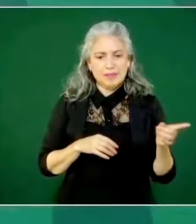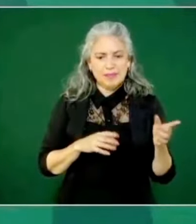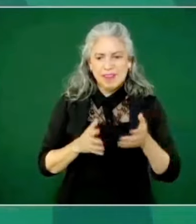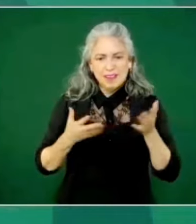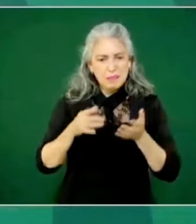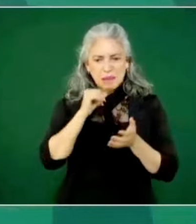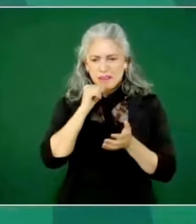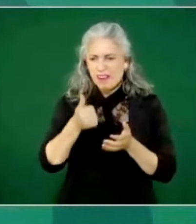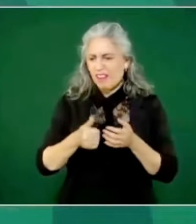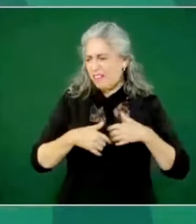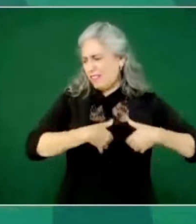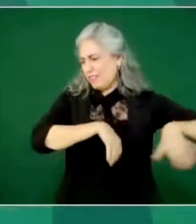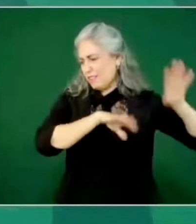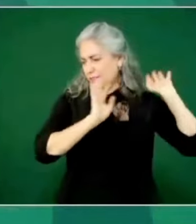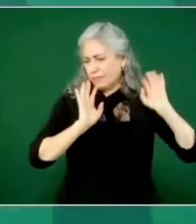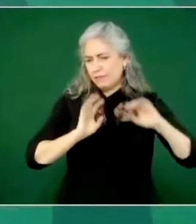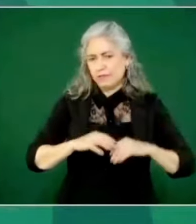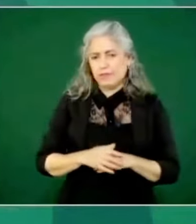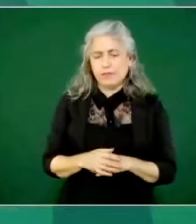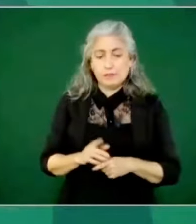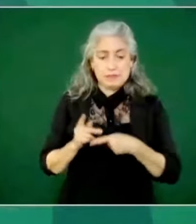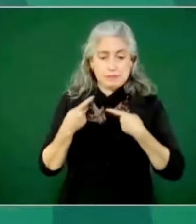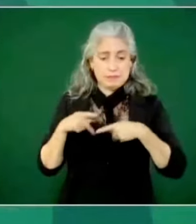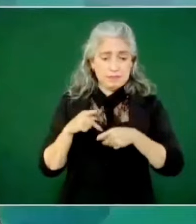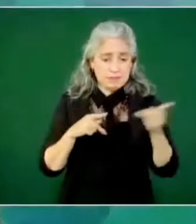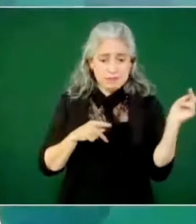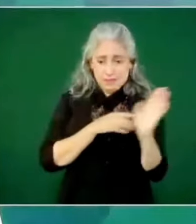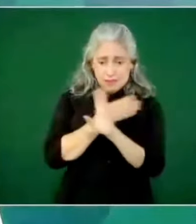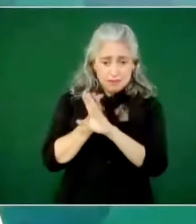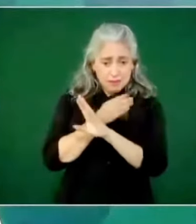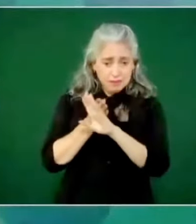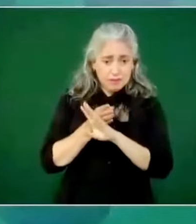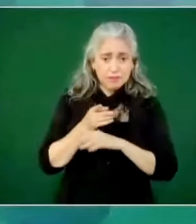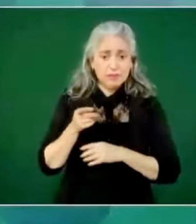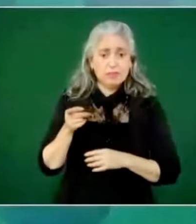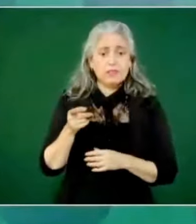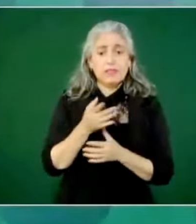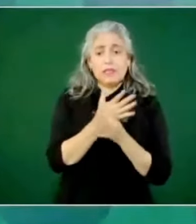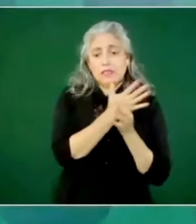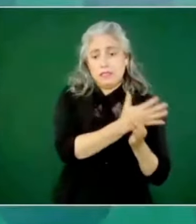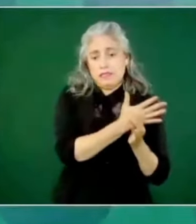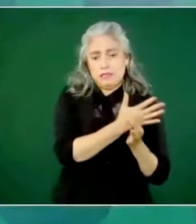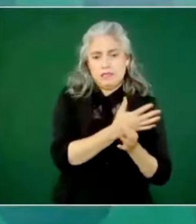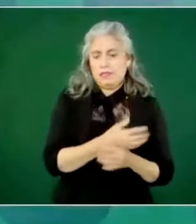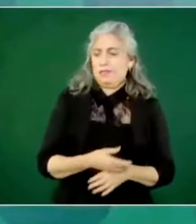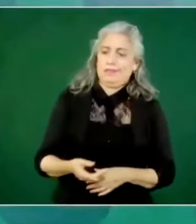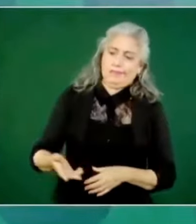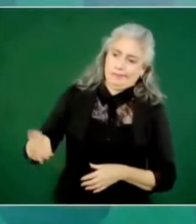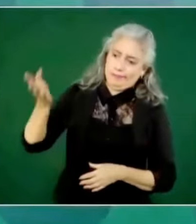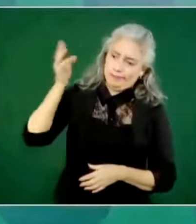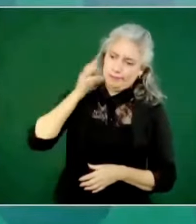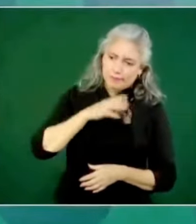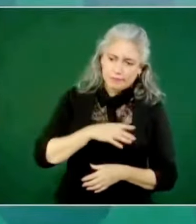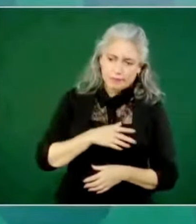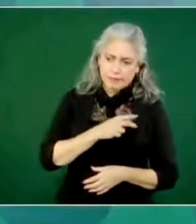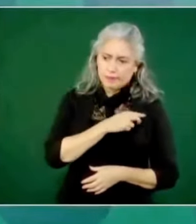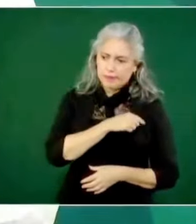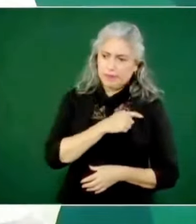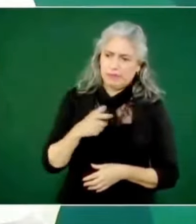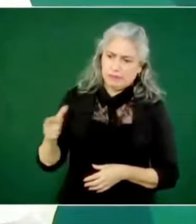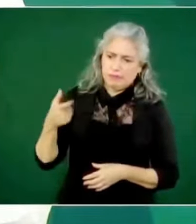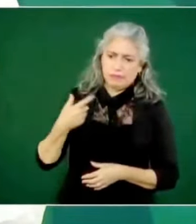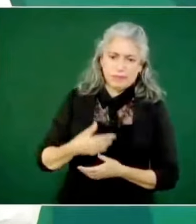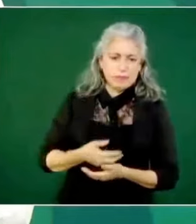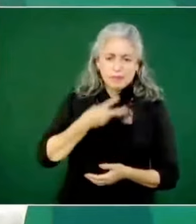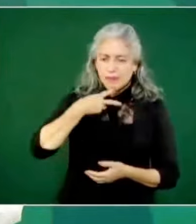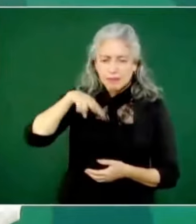Decían sus adversarios que era un general mediocre en el campo de batalla,